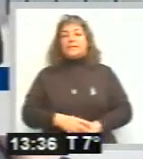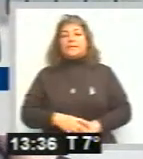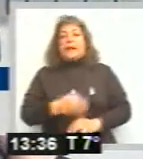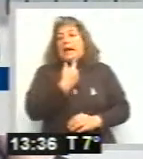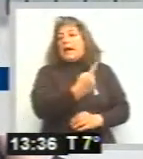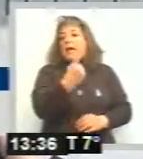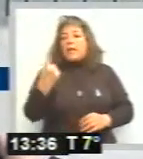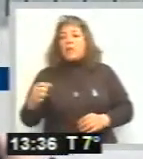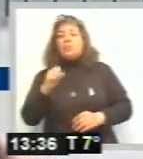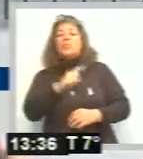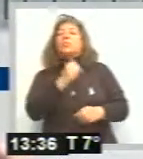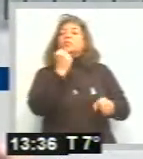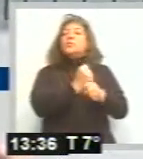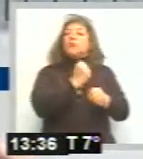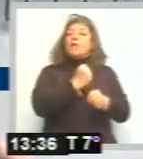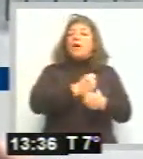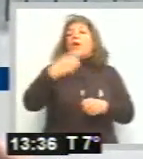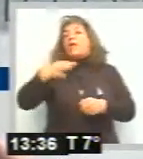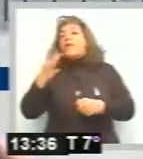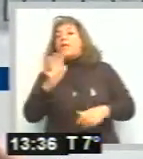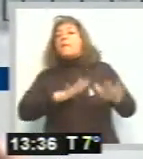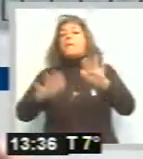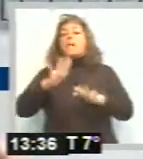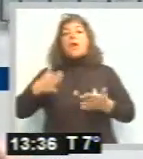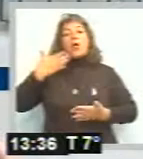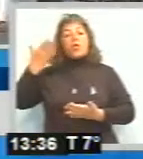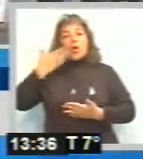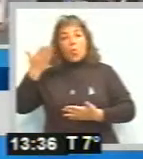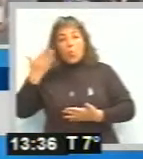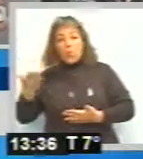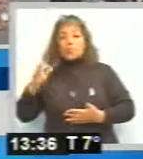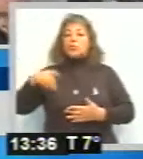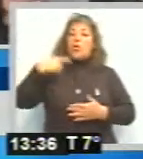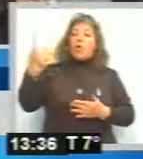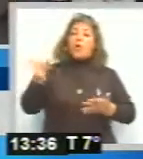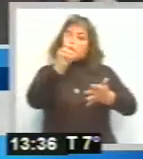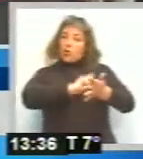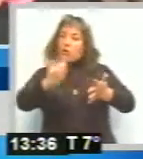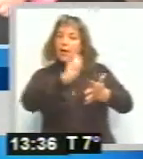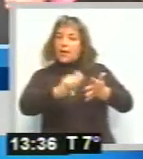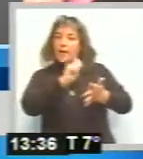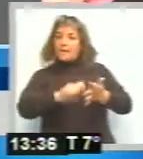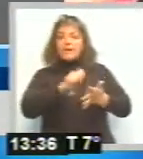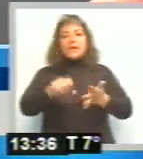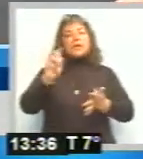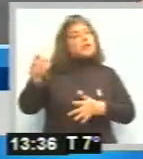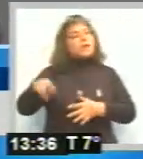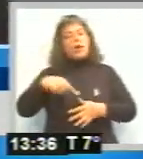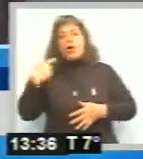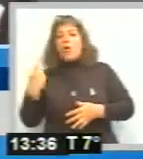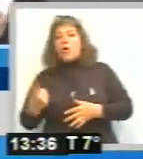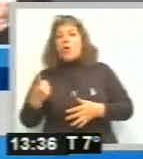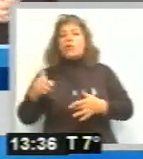actividad, digamos, tenían que preparar el discurso, otros las glosas, otros hicieron